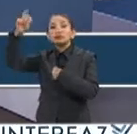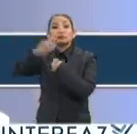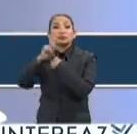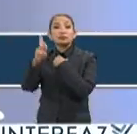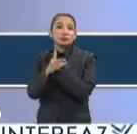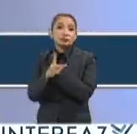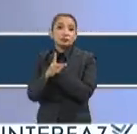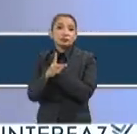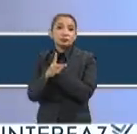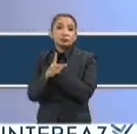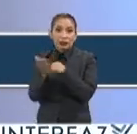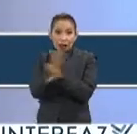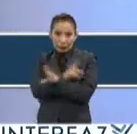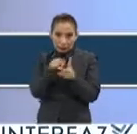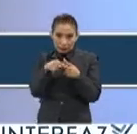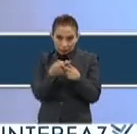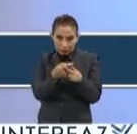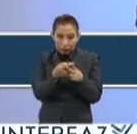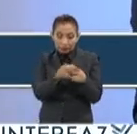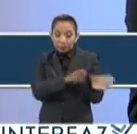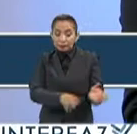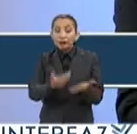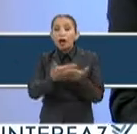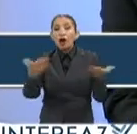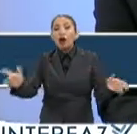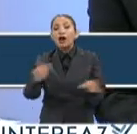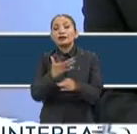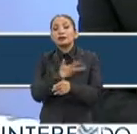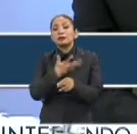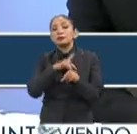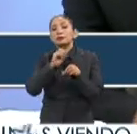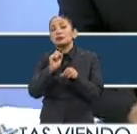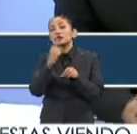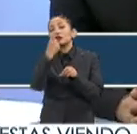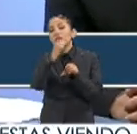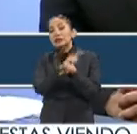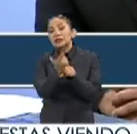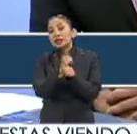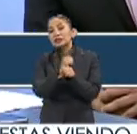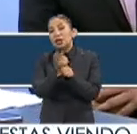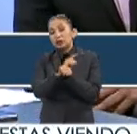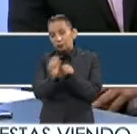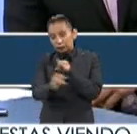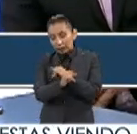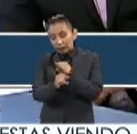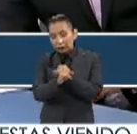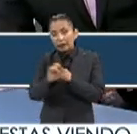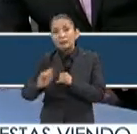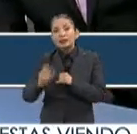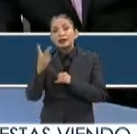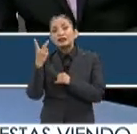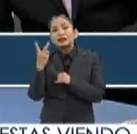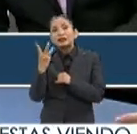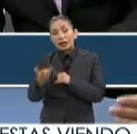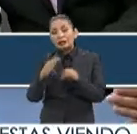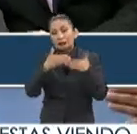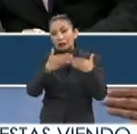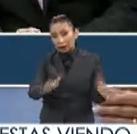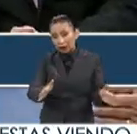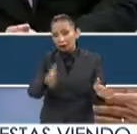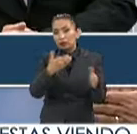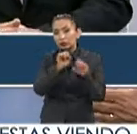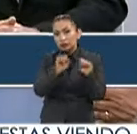el exterior. ¿Sí? Tenemos 21 licenciaturas en la modalidad a distancia, 23 en modalidad abierta,